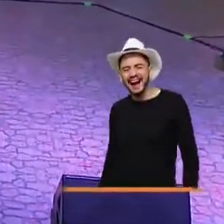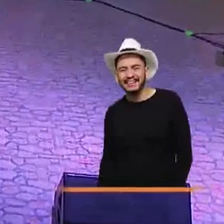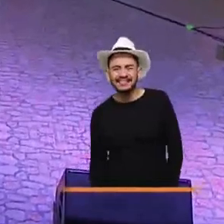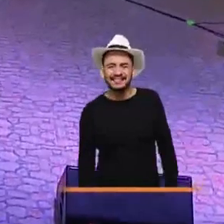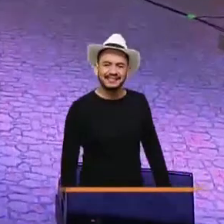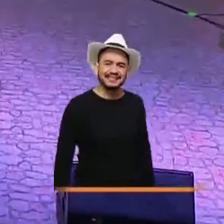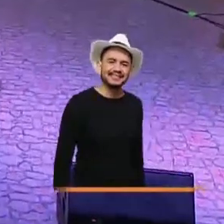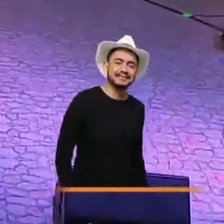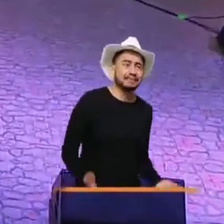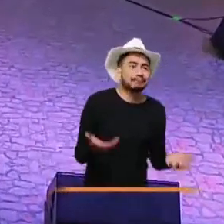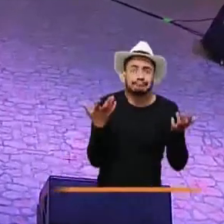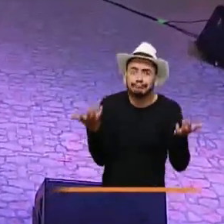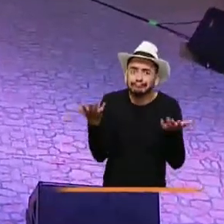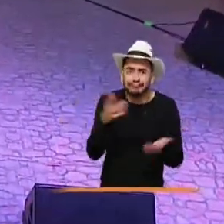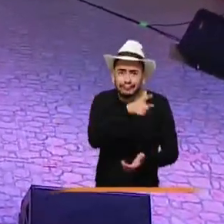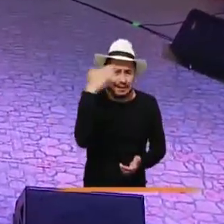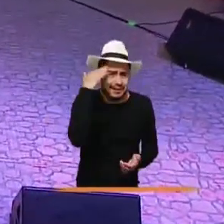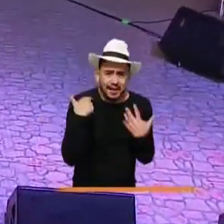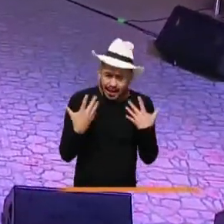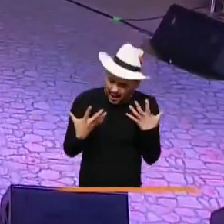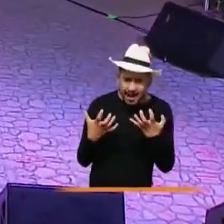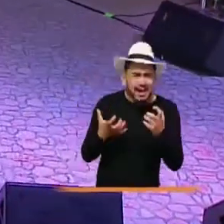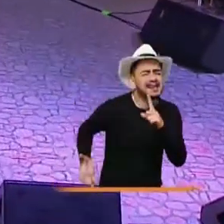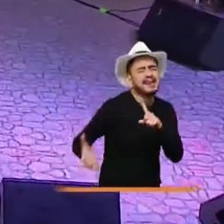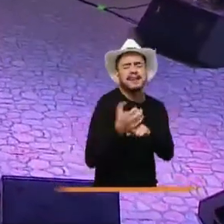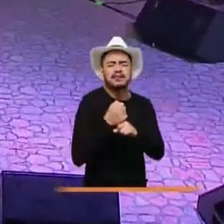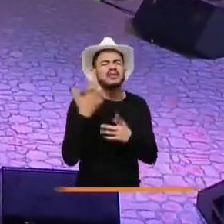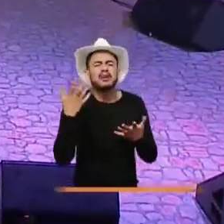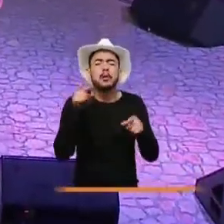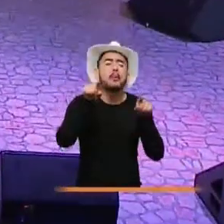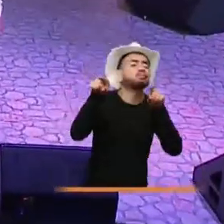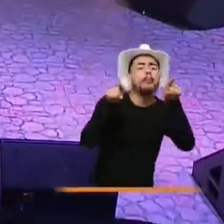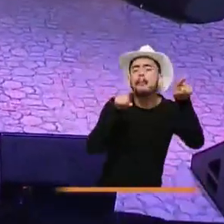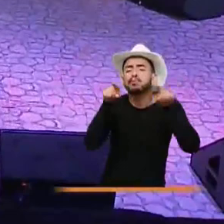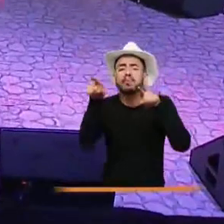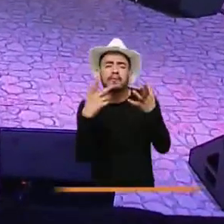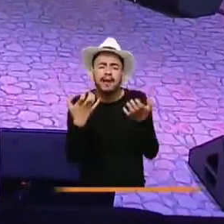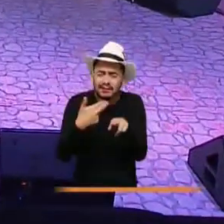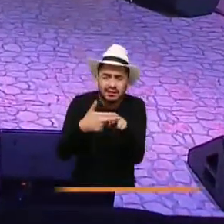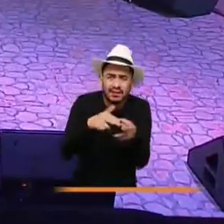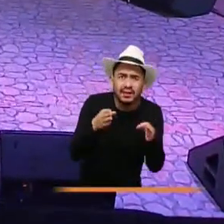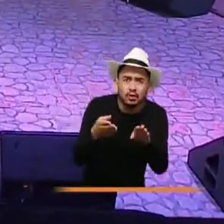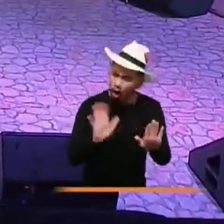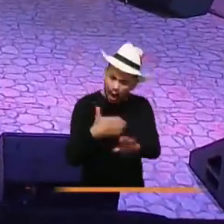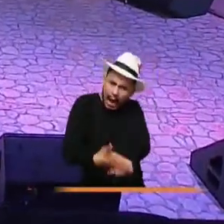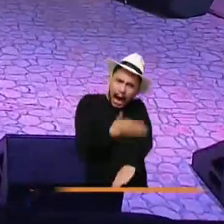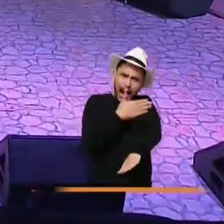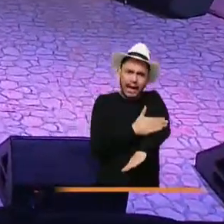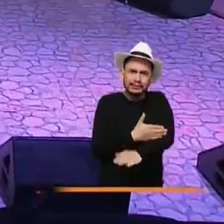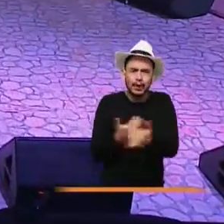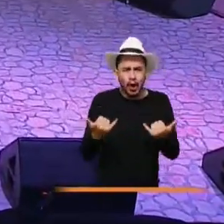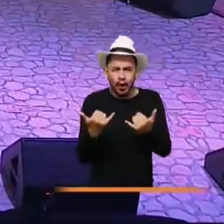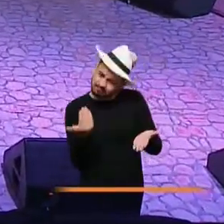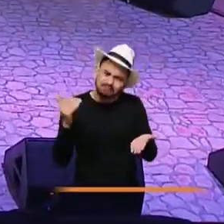pero yo quiero lograr antes que llegue mi vida volverá a ver campeón